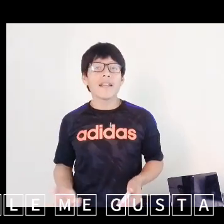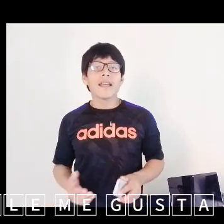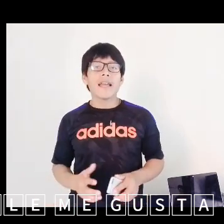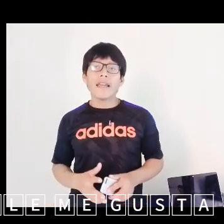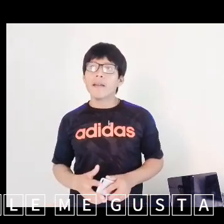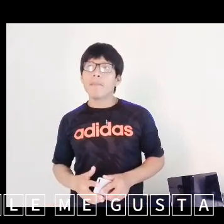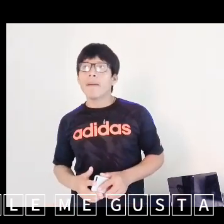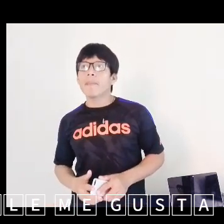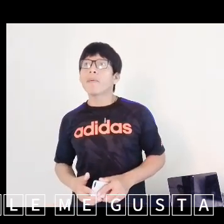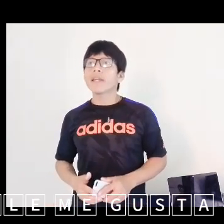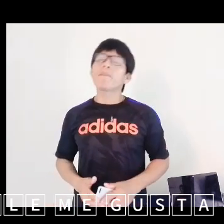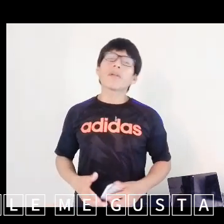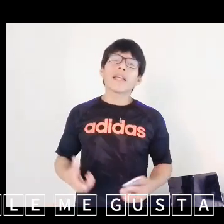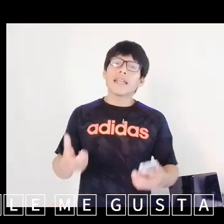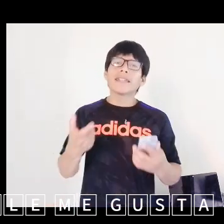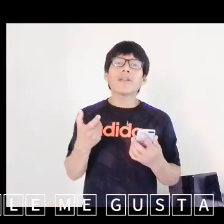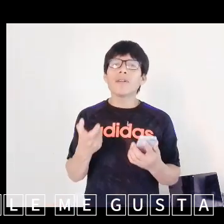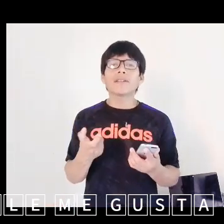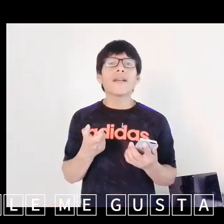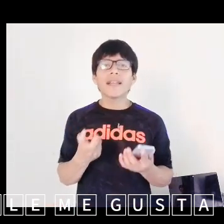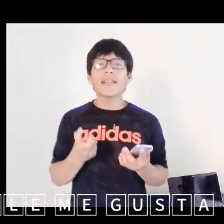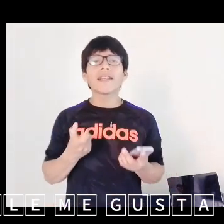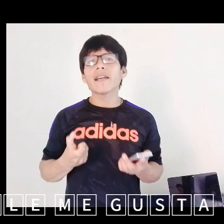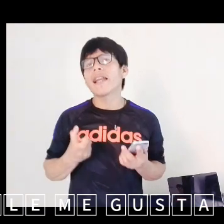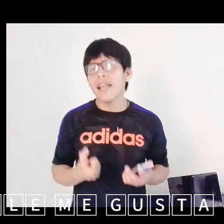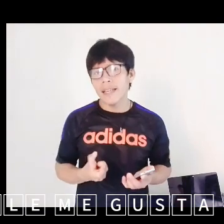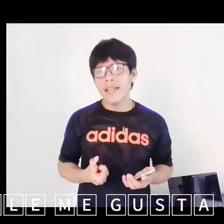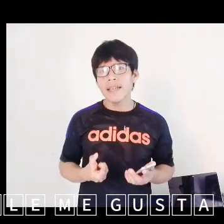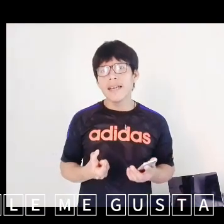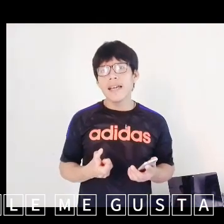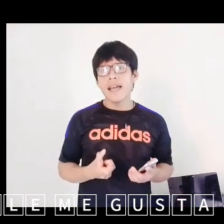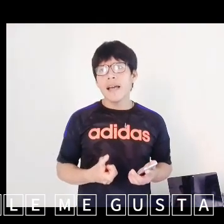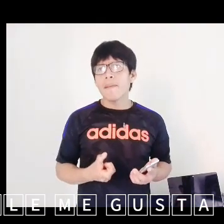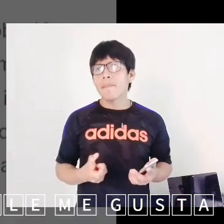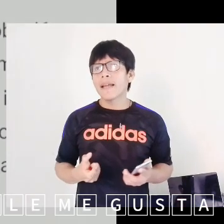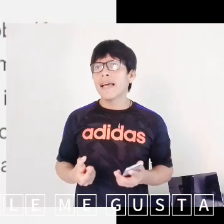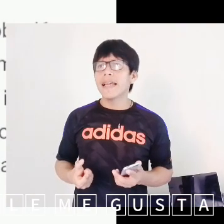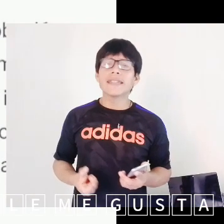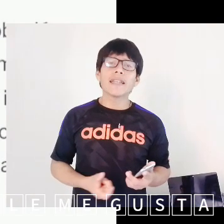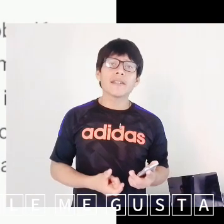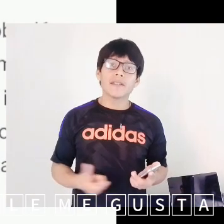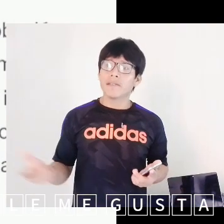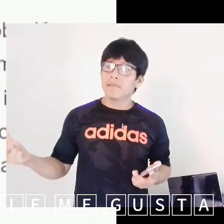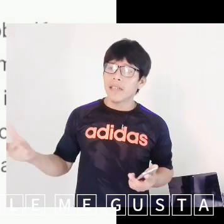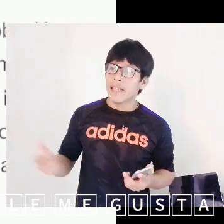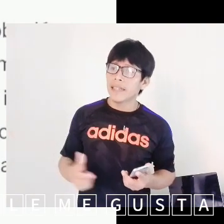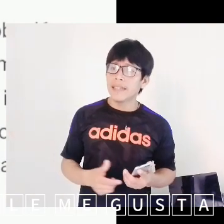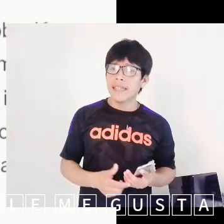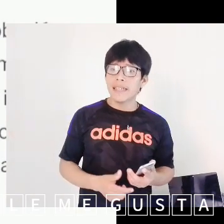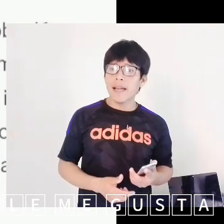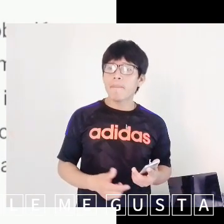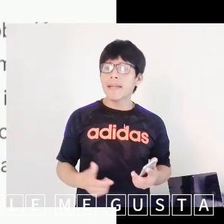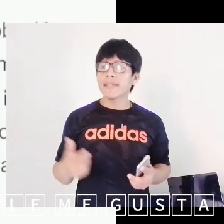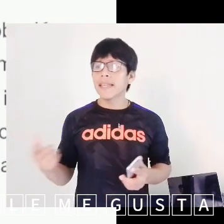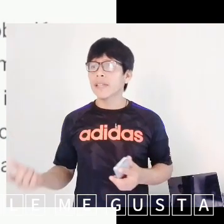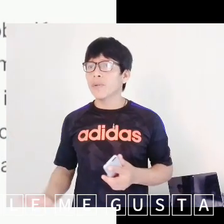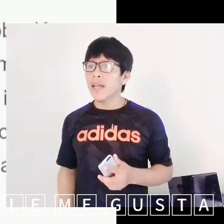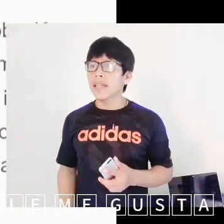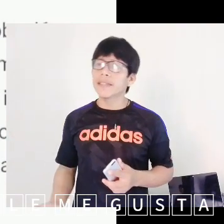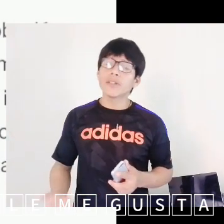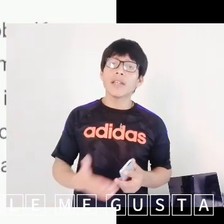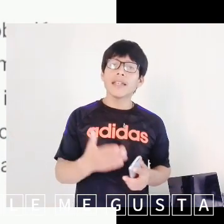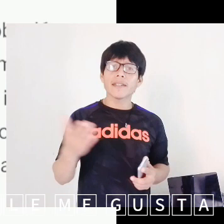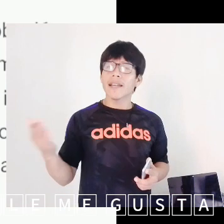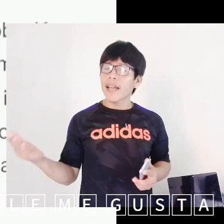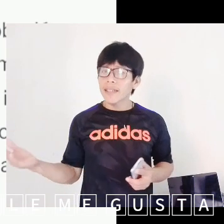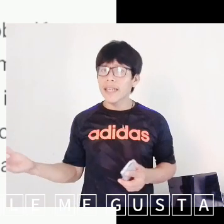frenar el Plan B. ¿Por qué? Porque ya no les va a alcanzar la lana para estas... campañas